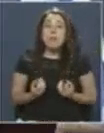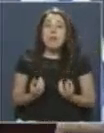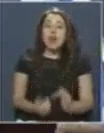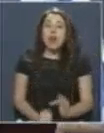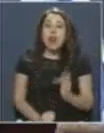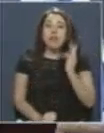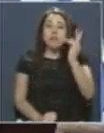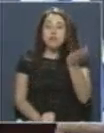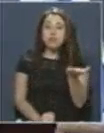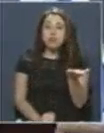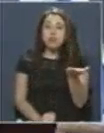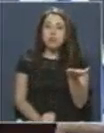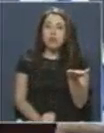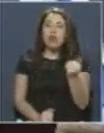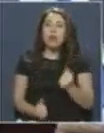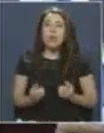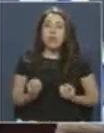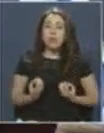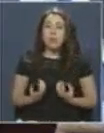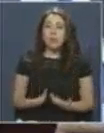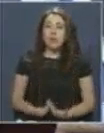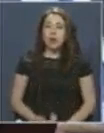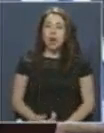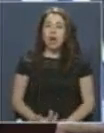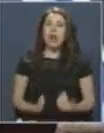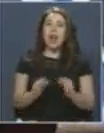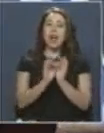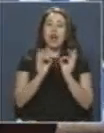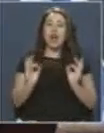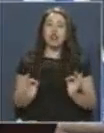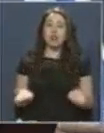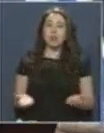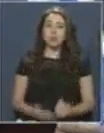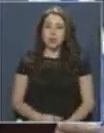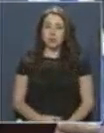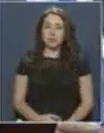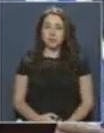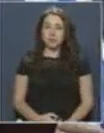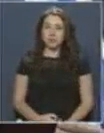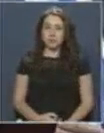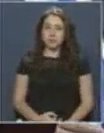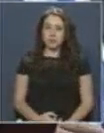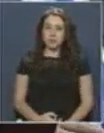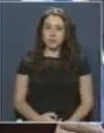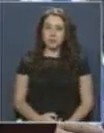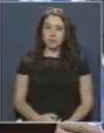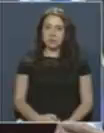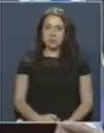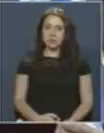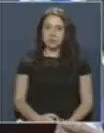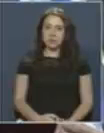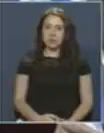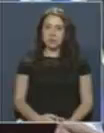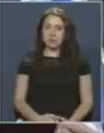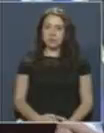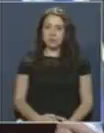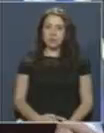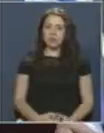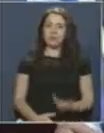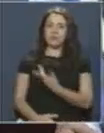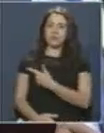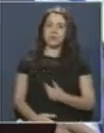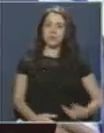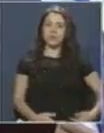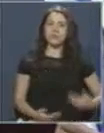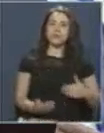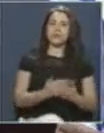permanente y el alcance que tiene esto en su comportamiento futuro. Porque, estimado presidente,